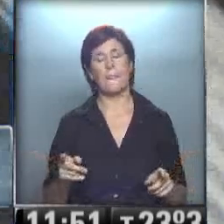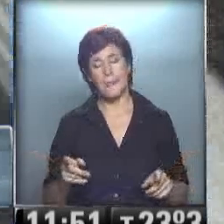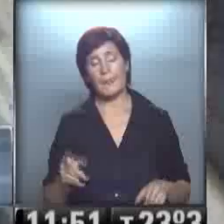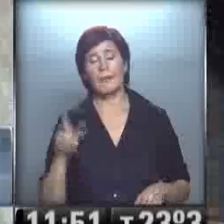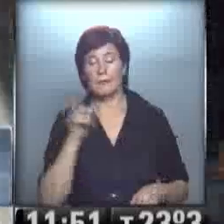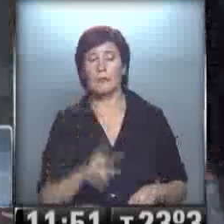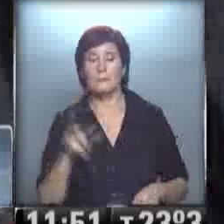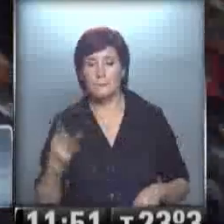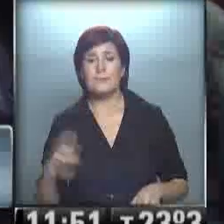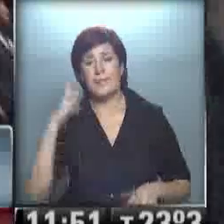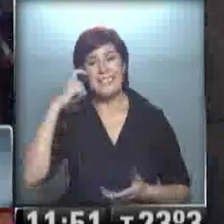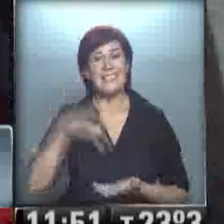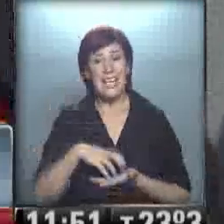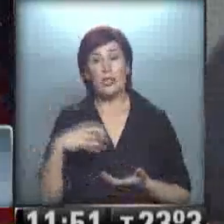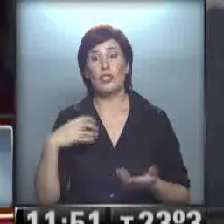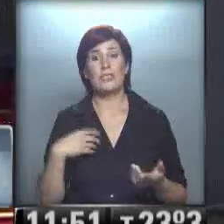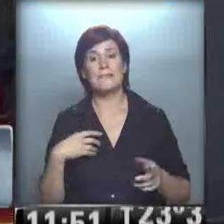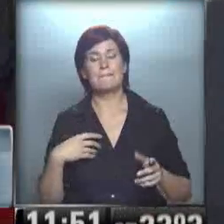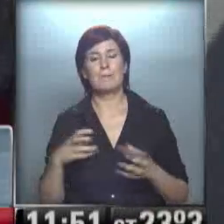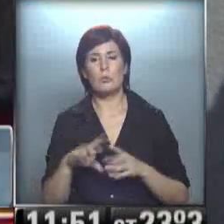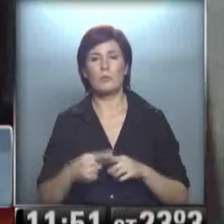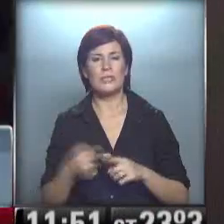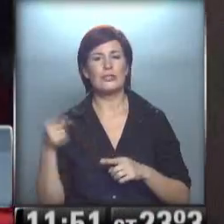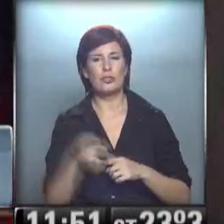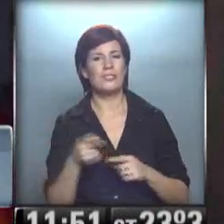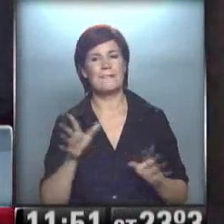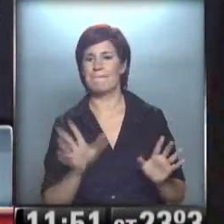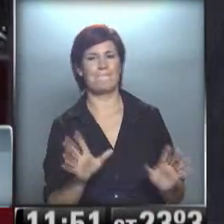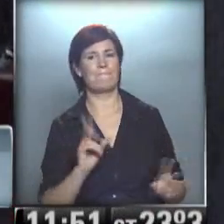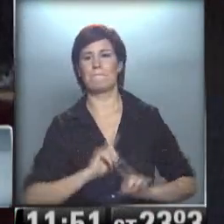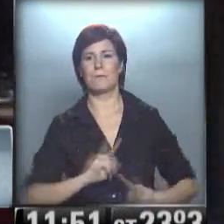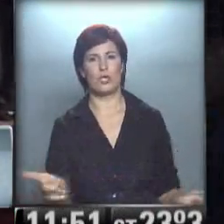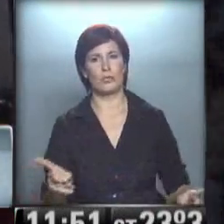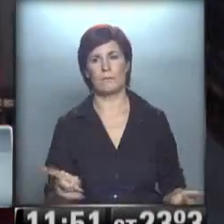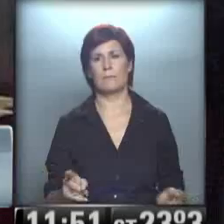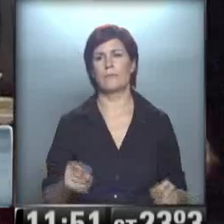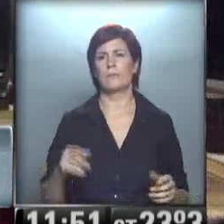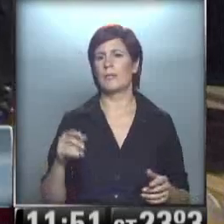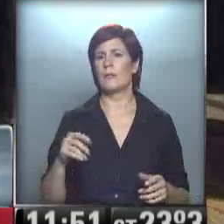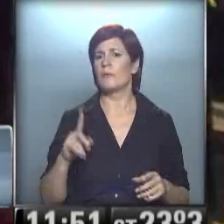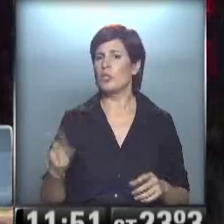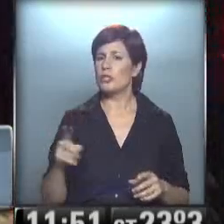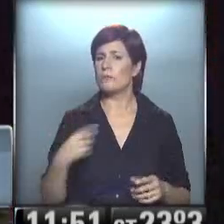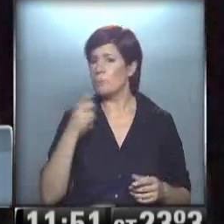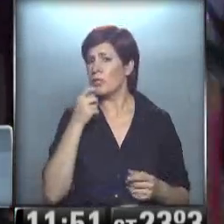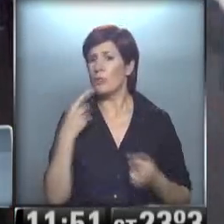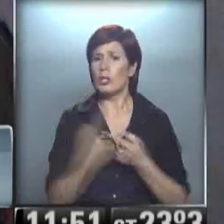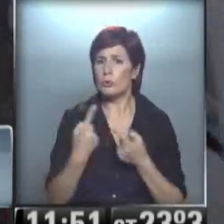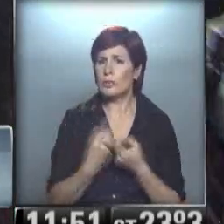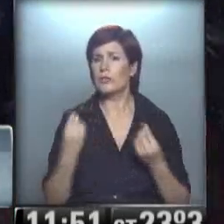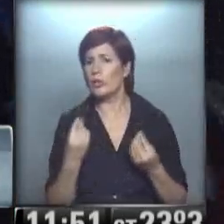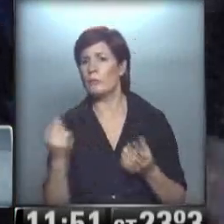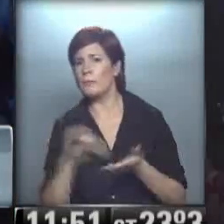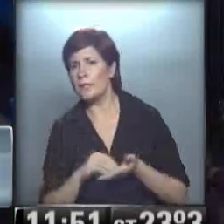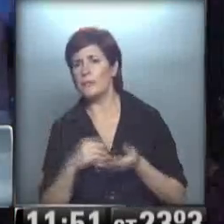a apoyar este tipo de políticas por parte de la oposición, pero yo te diría que hasta hay reticencia en discutir, en debatir de qué forma se